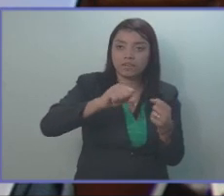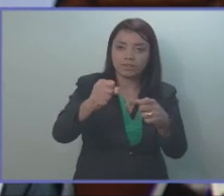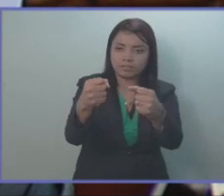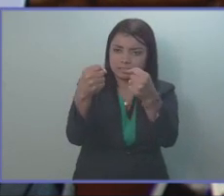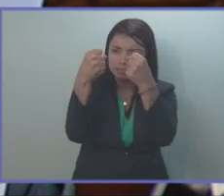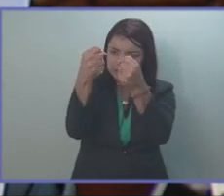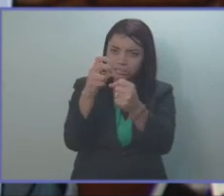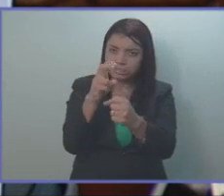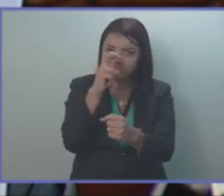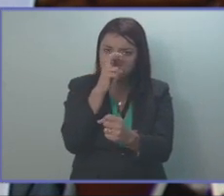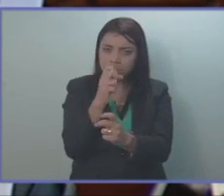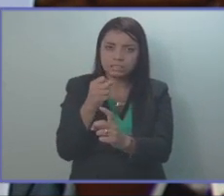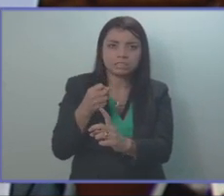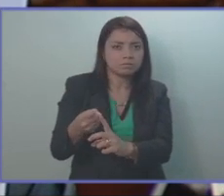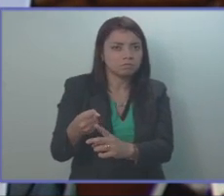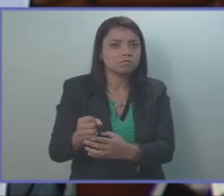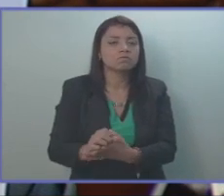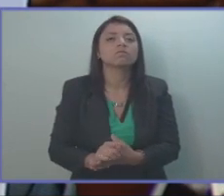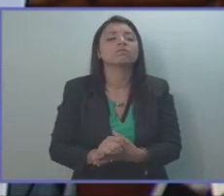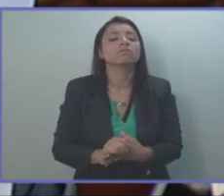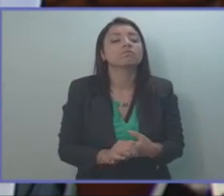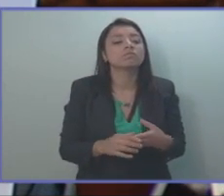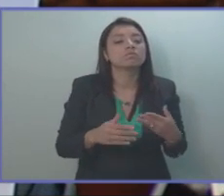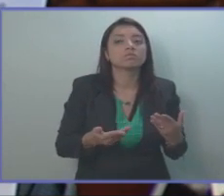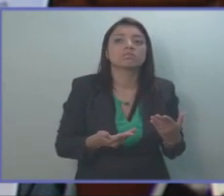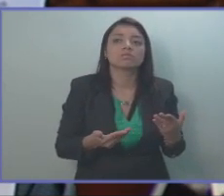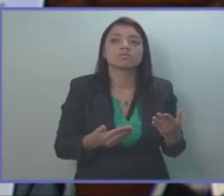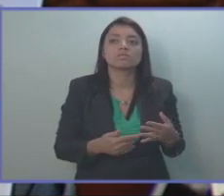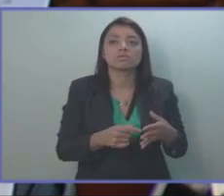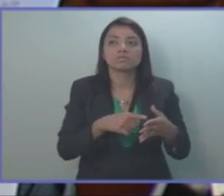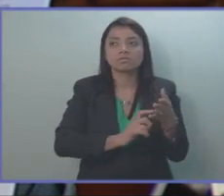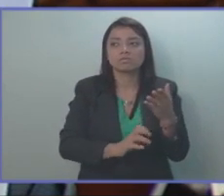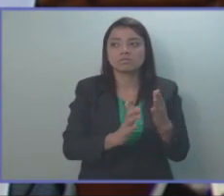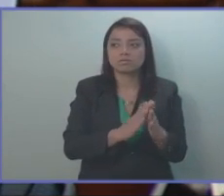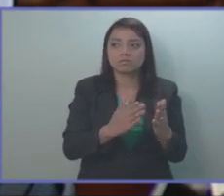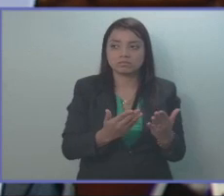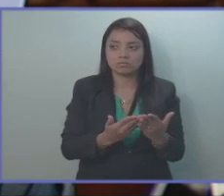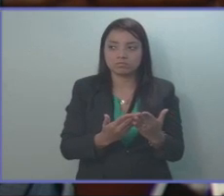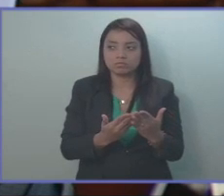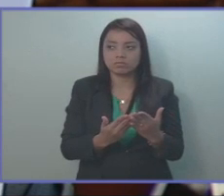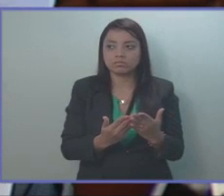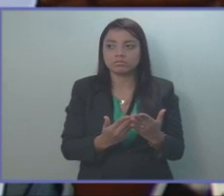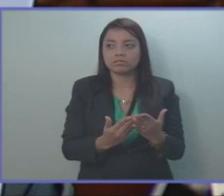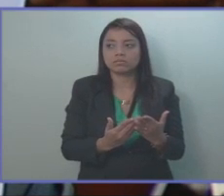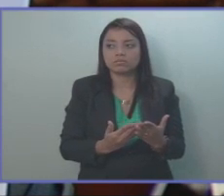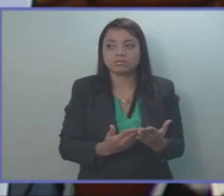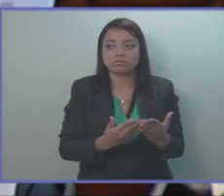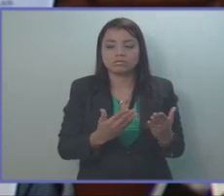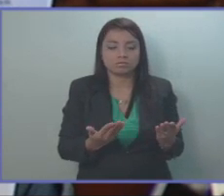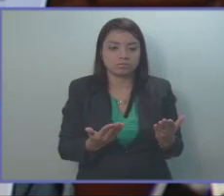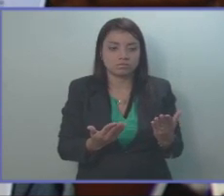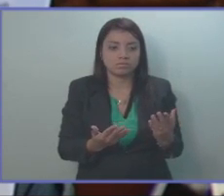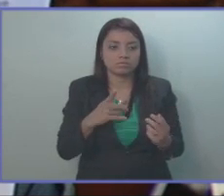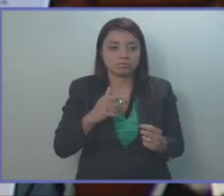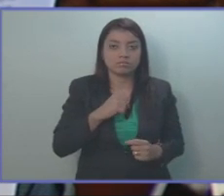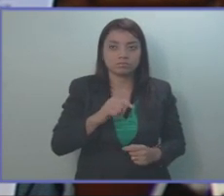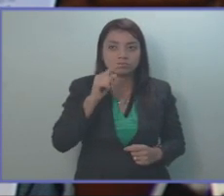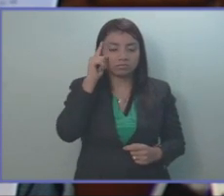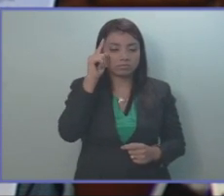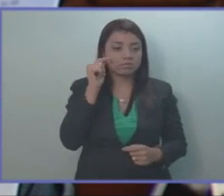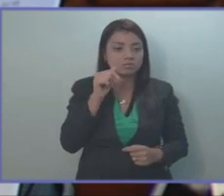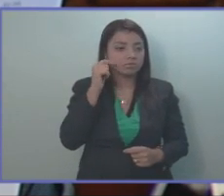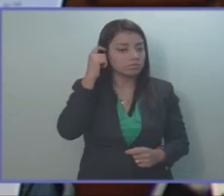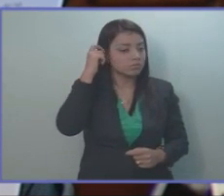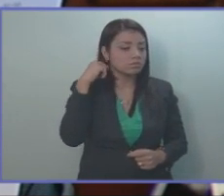régimen. Por tanto, en uso de las facultades constitucionales y a iniciativa